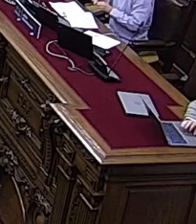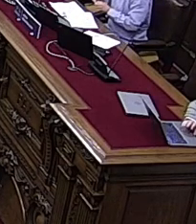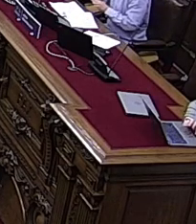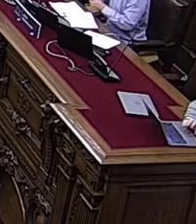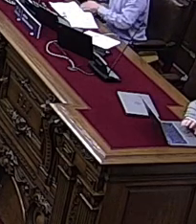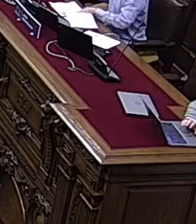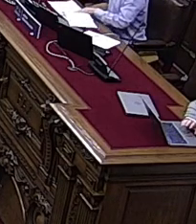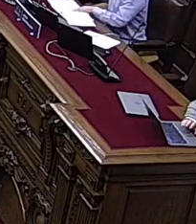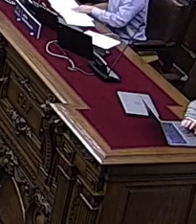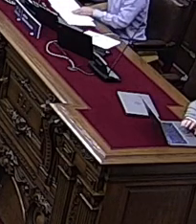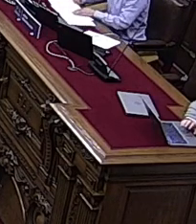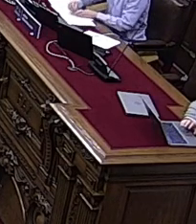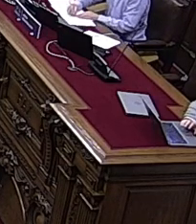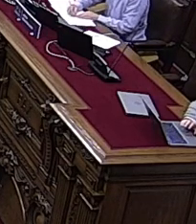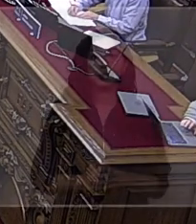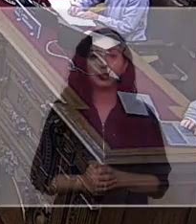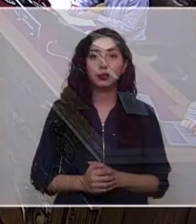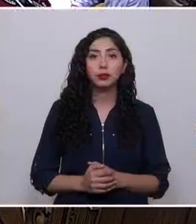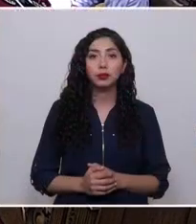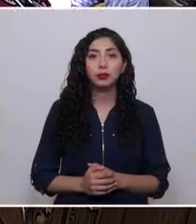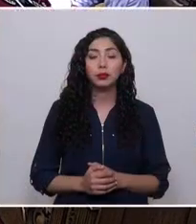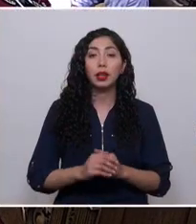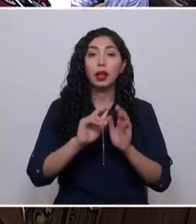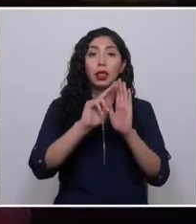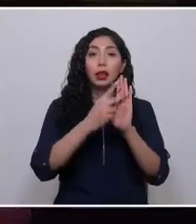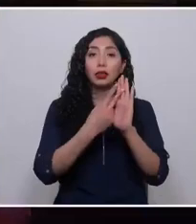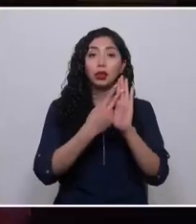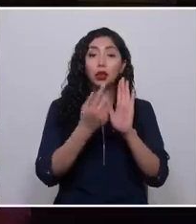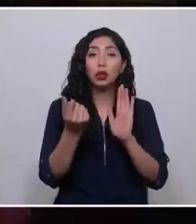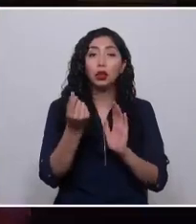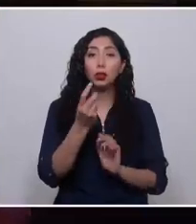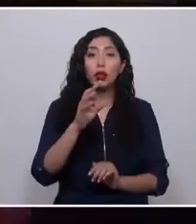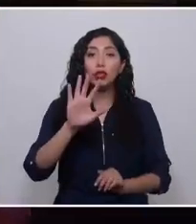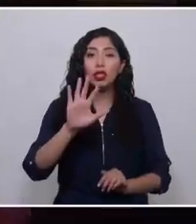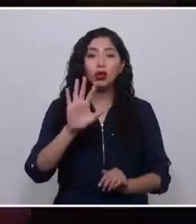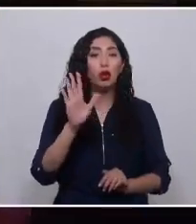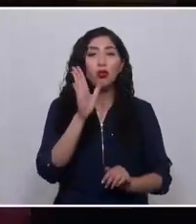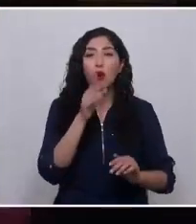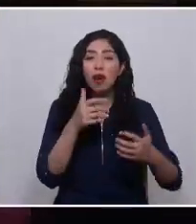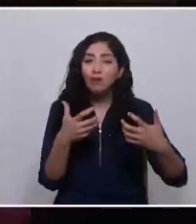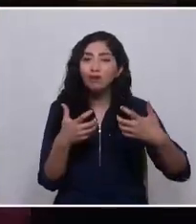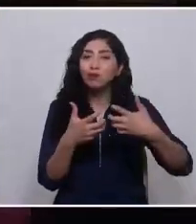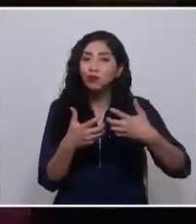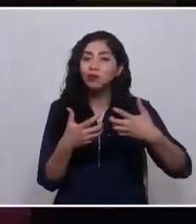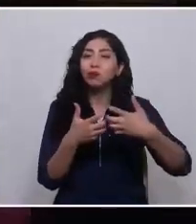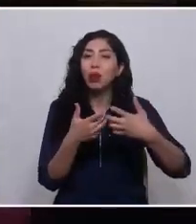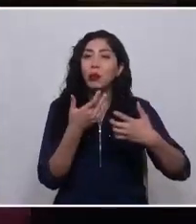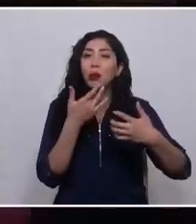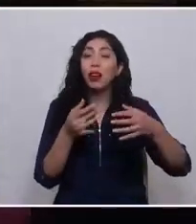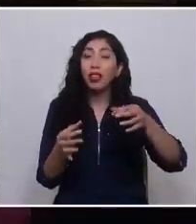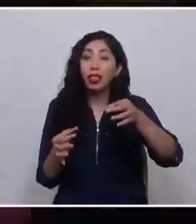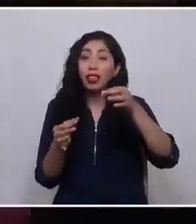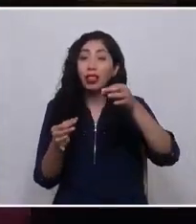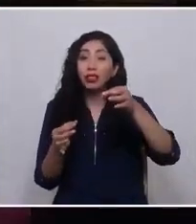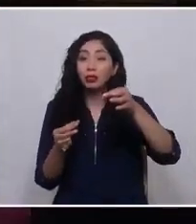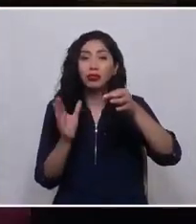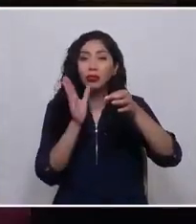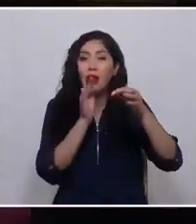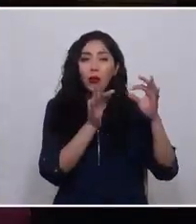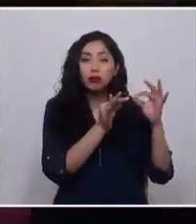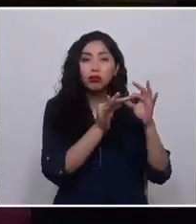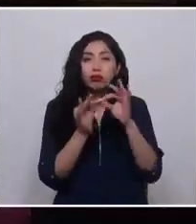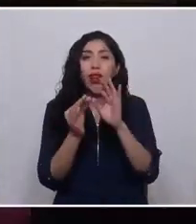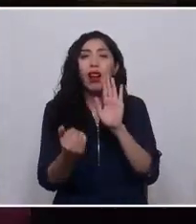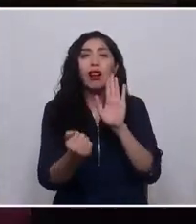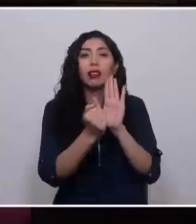La indicación número 5 también se ha estimado incompatible porque se refiere a un texto que no se conserva en el artículo primero que